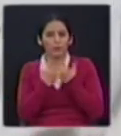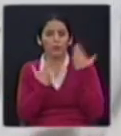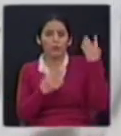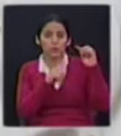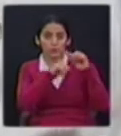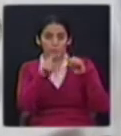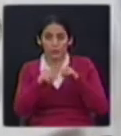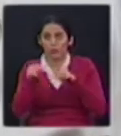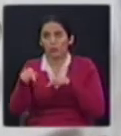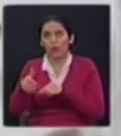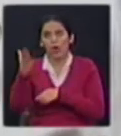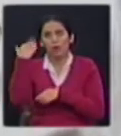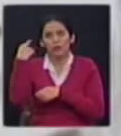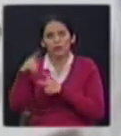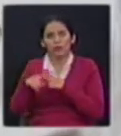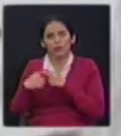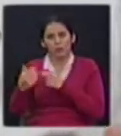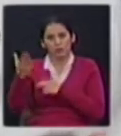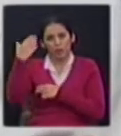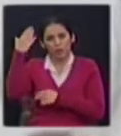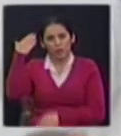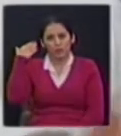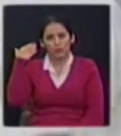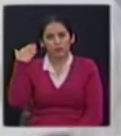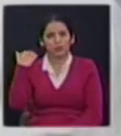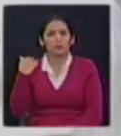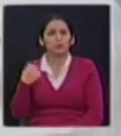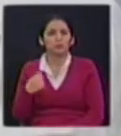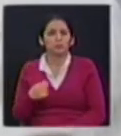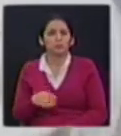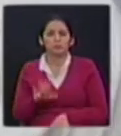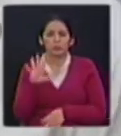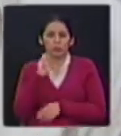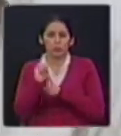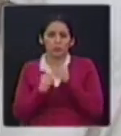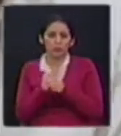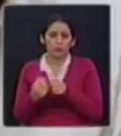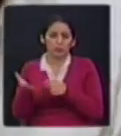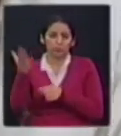se inició a mediados del siglo pasado.